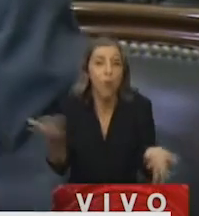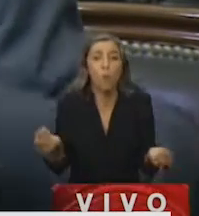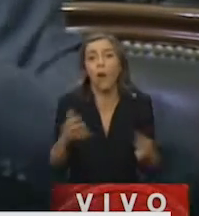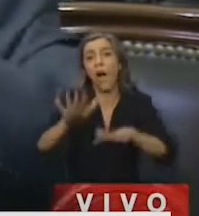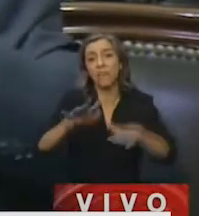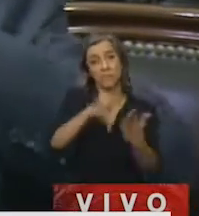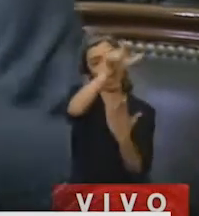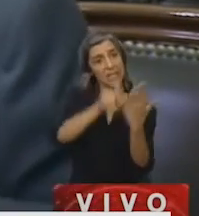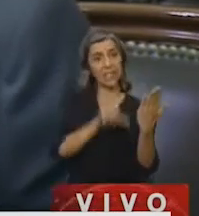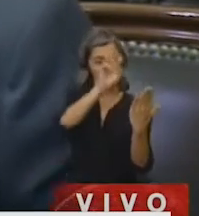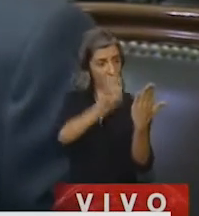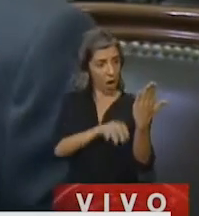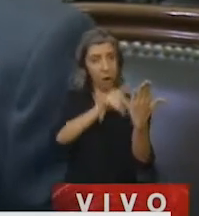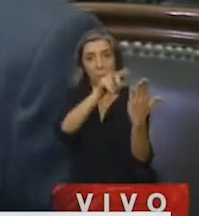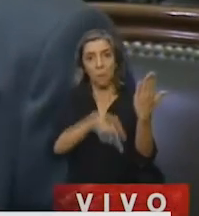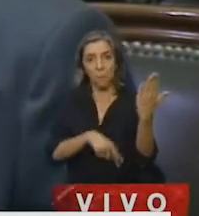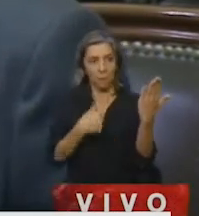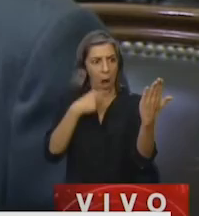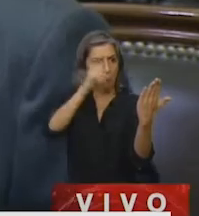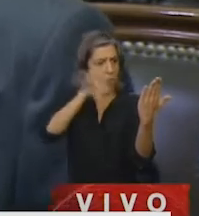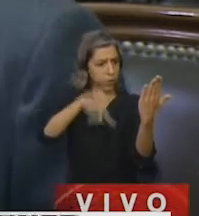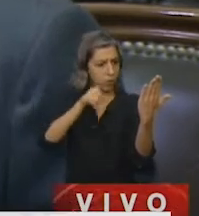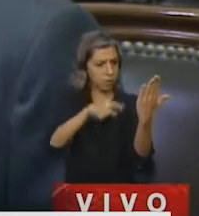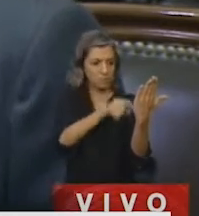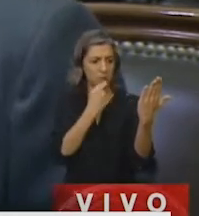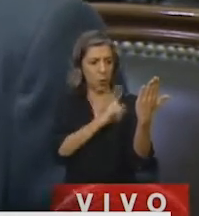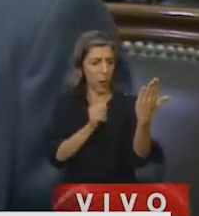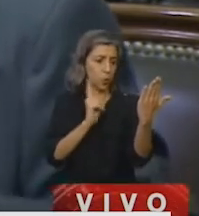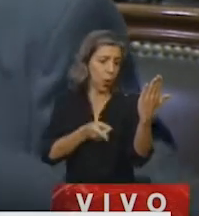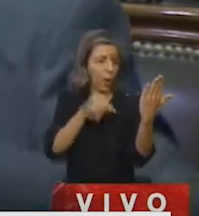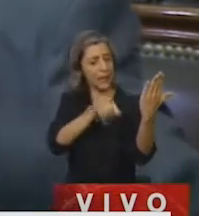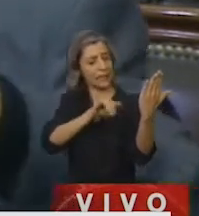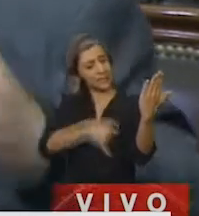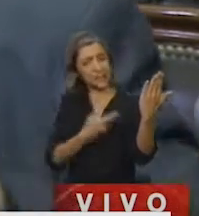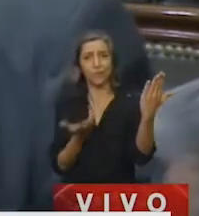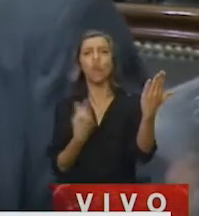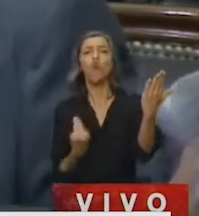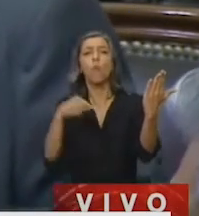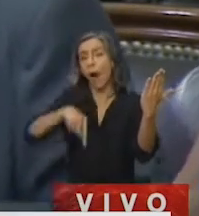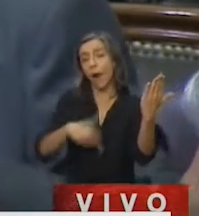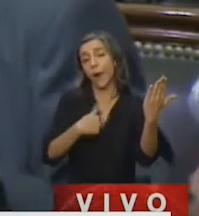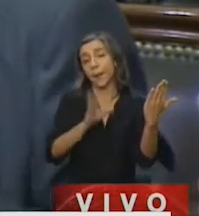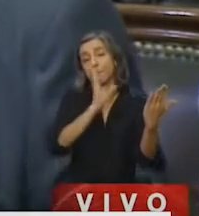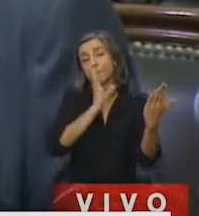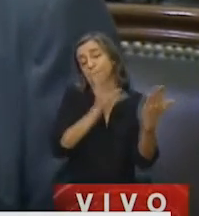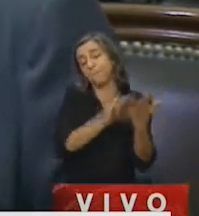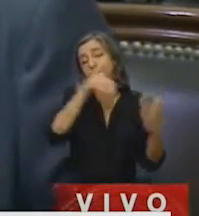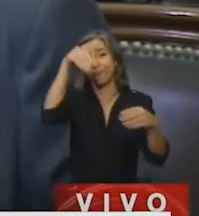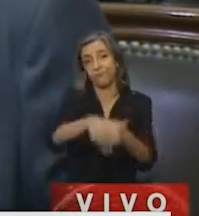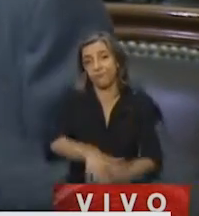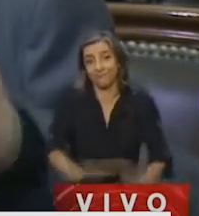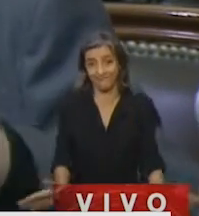donde de repente lo que elegimos son 4, 5, 7 diputados a lo sumo, pero sí es un problema en otro tipo de distritos donde